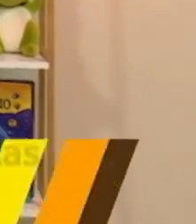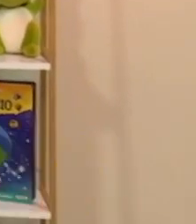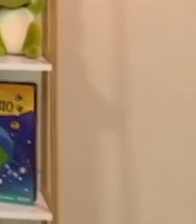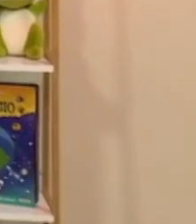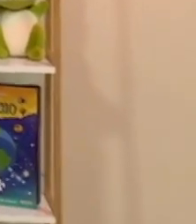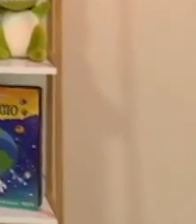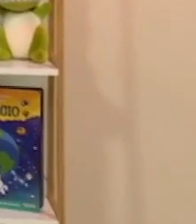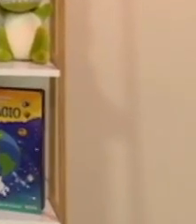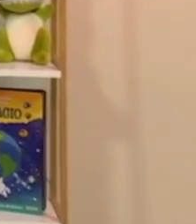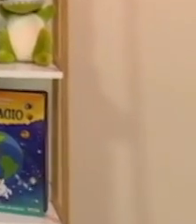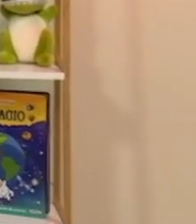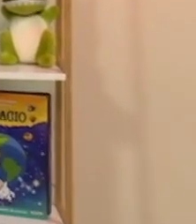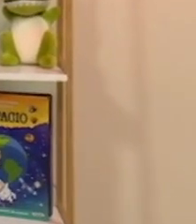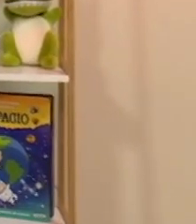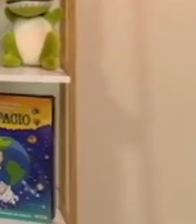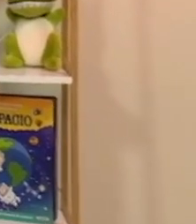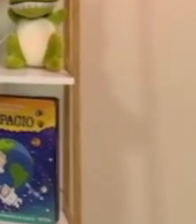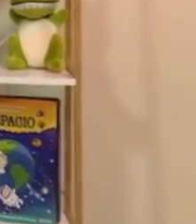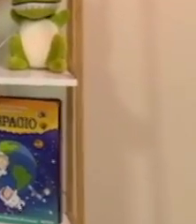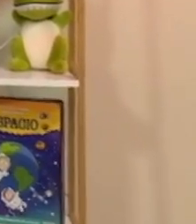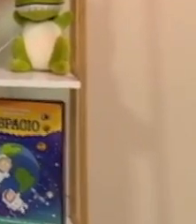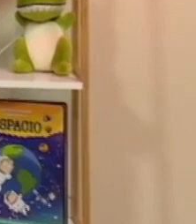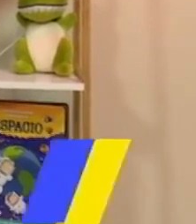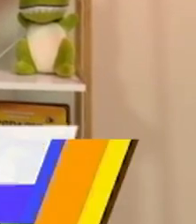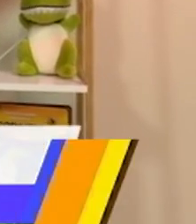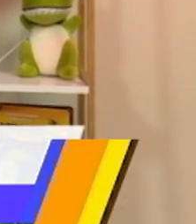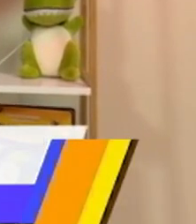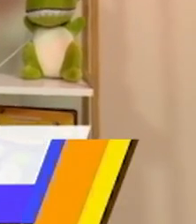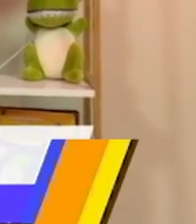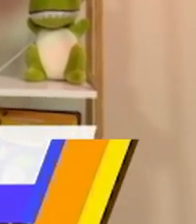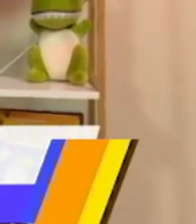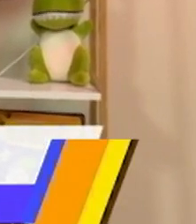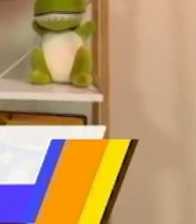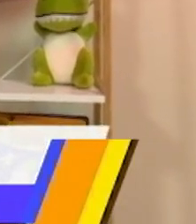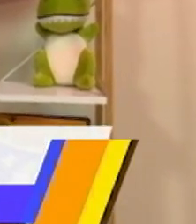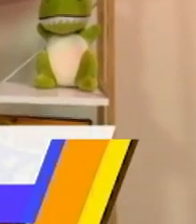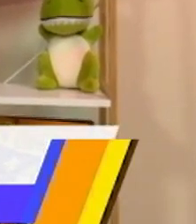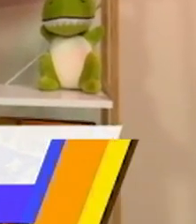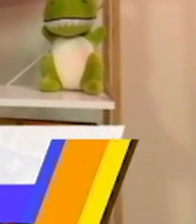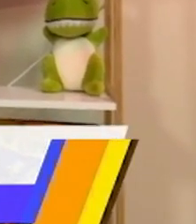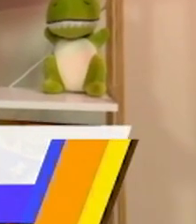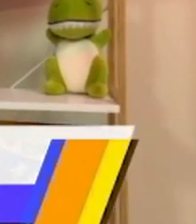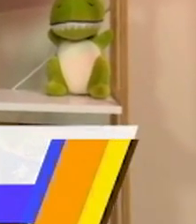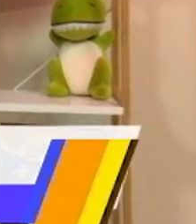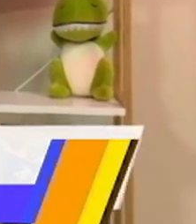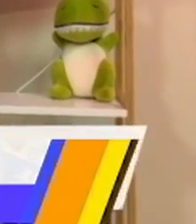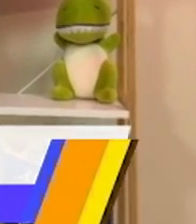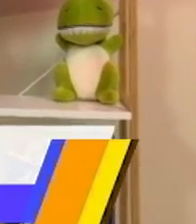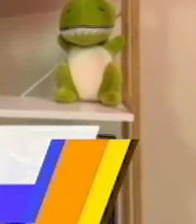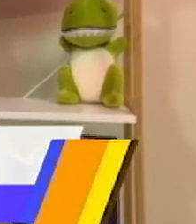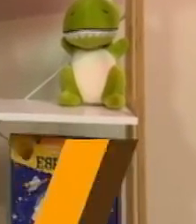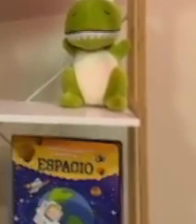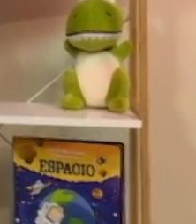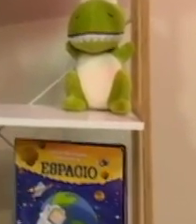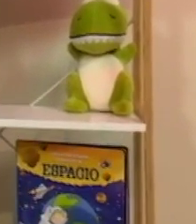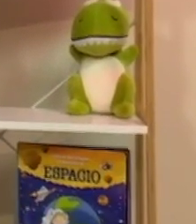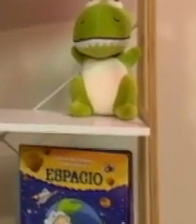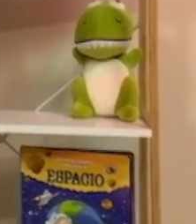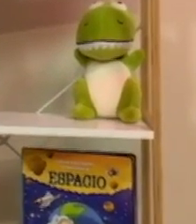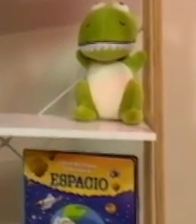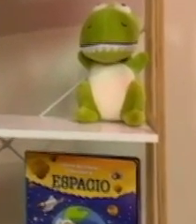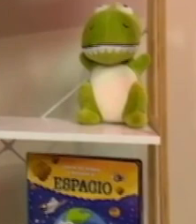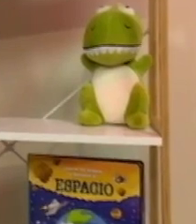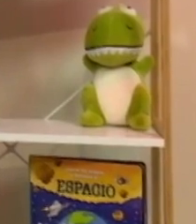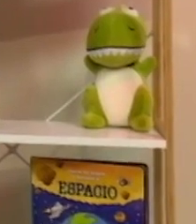cómo enfrentar las barreras arquitectónicas para las personas adultas mayores. Y además, a las 9:00 de la mañana los esperamos también